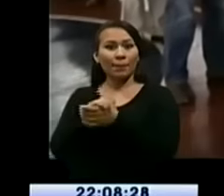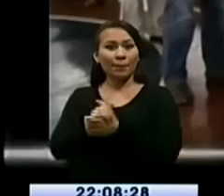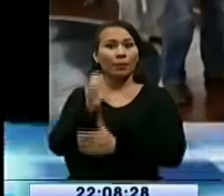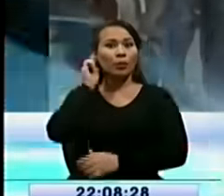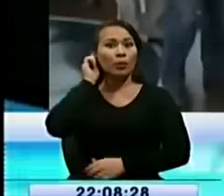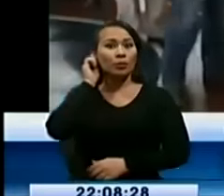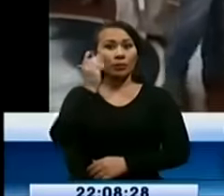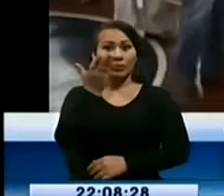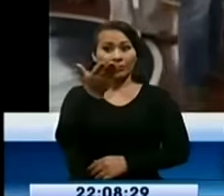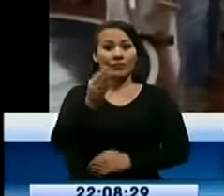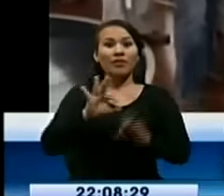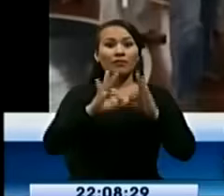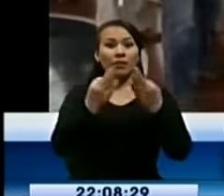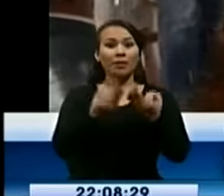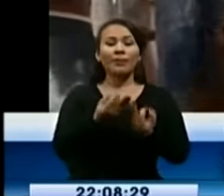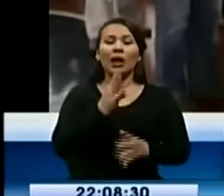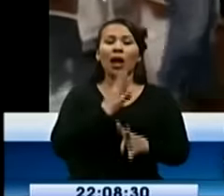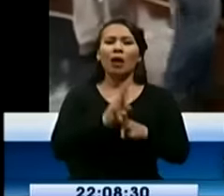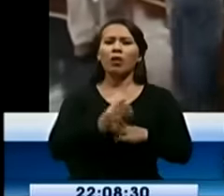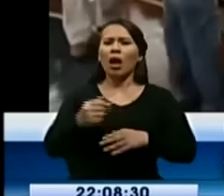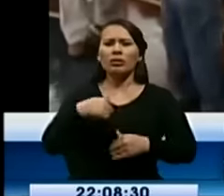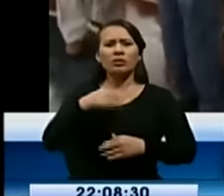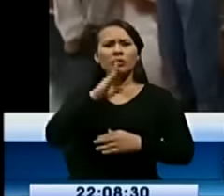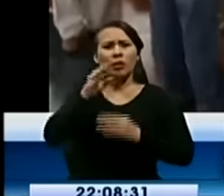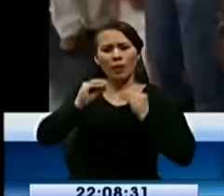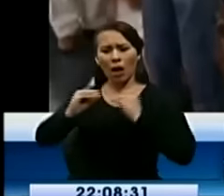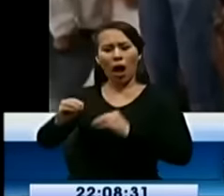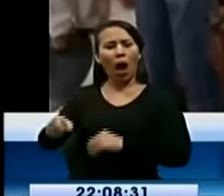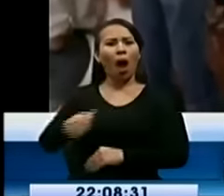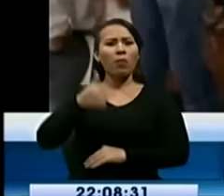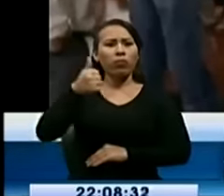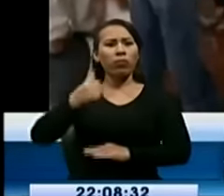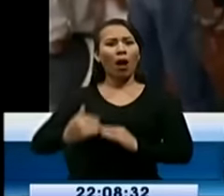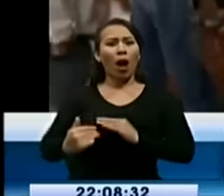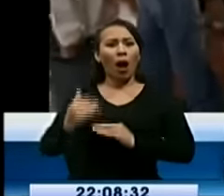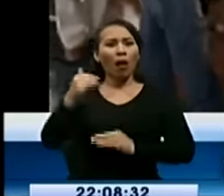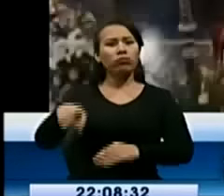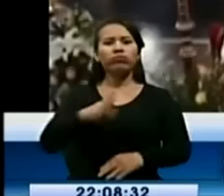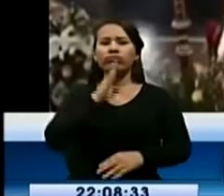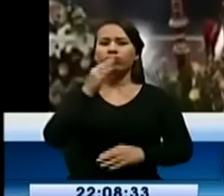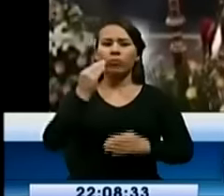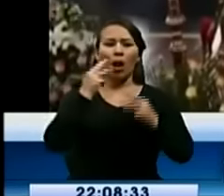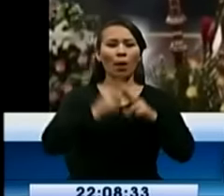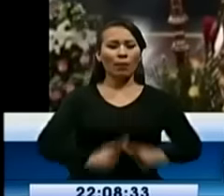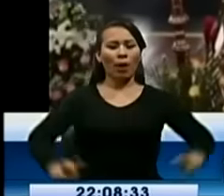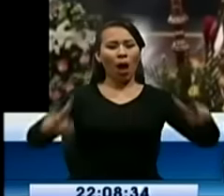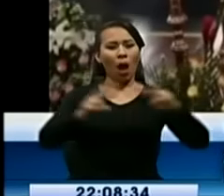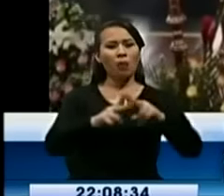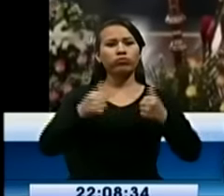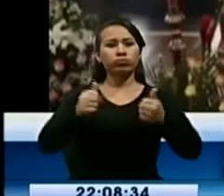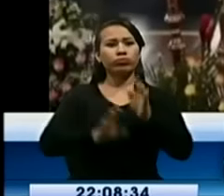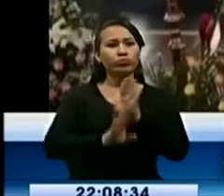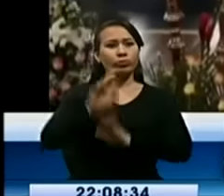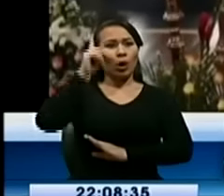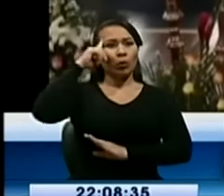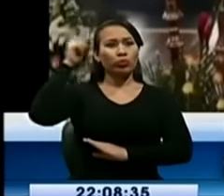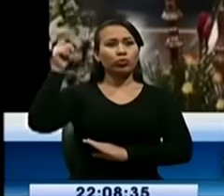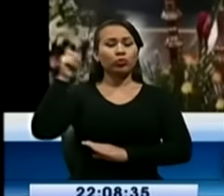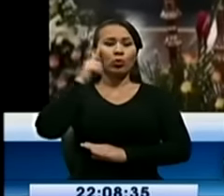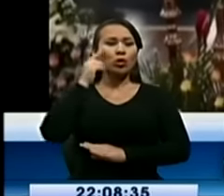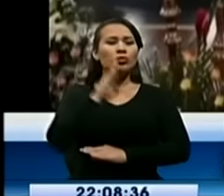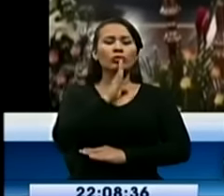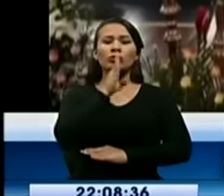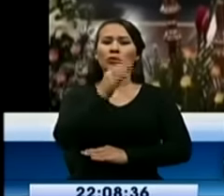Sus familiares resaltan los valores inculcados en este ser humano que adelantó su partida en cumplimiento de sus sueños, sus metas propuestas en vida.